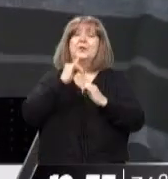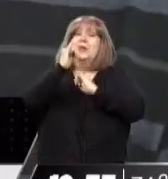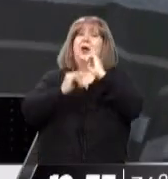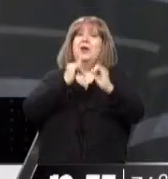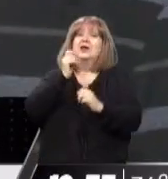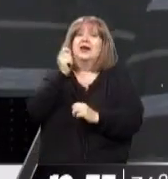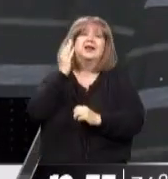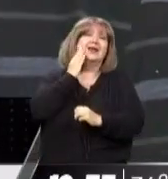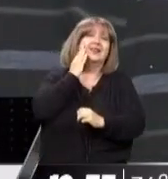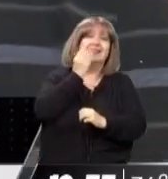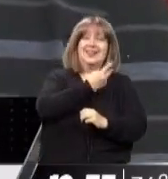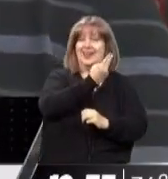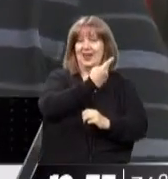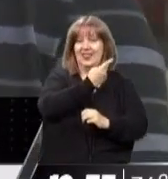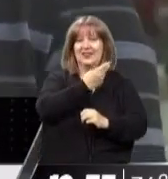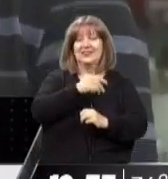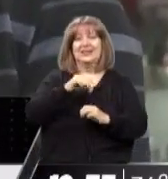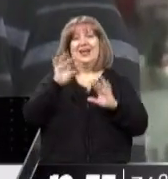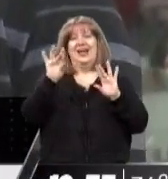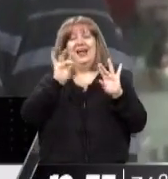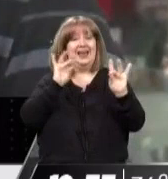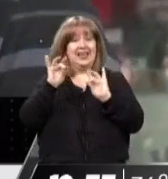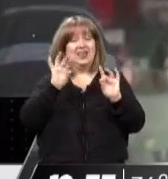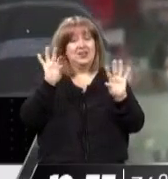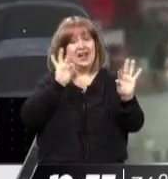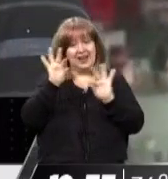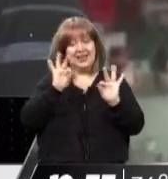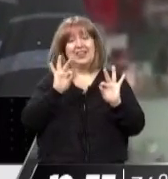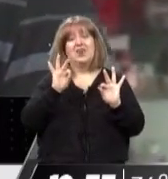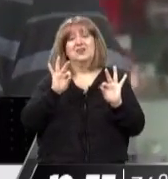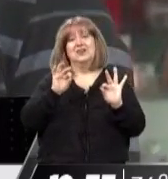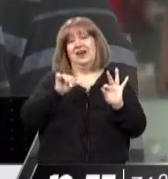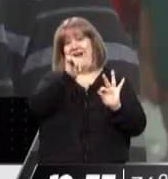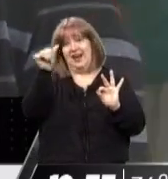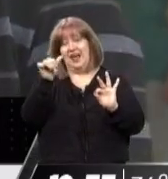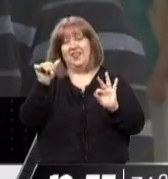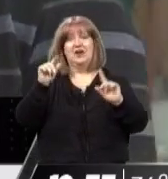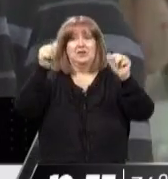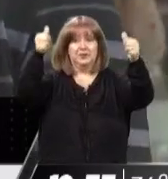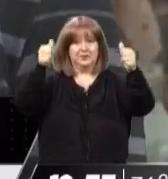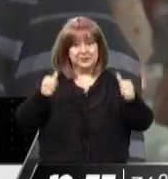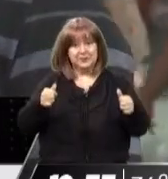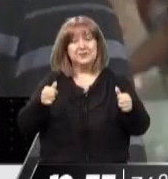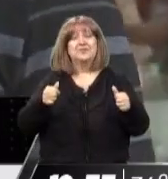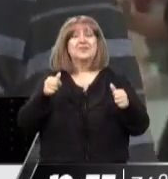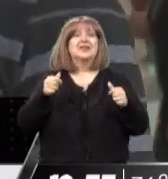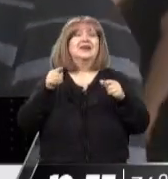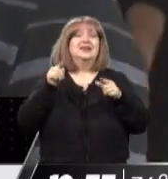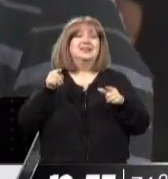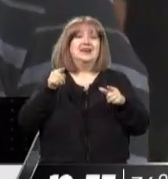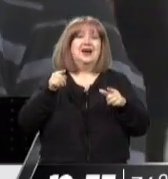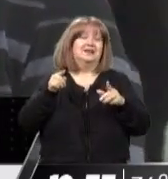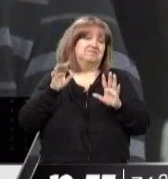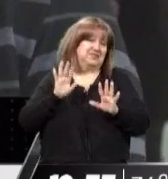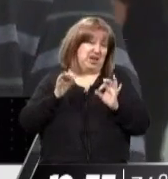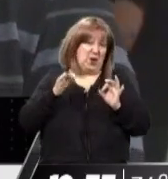contarles quiénes son los elegidos, los ganadores, los creadores de los afiches que ustedes están viendo en pantalla seguramente y que van a dar la vuelta al